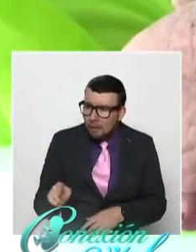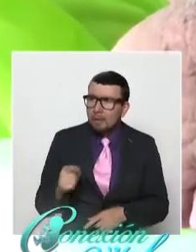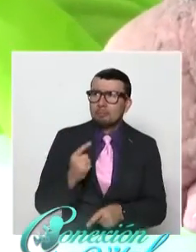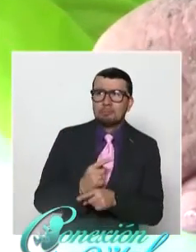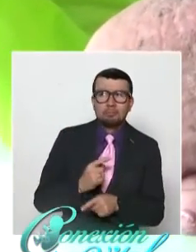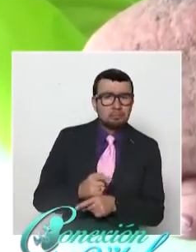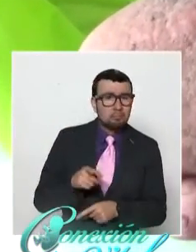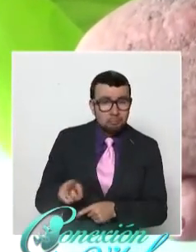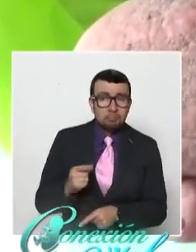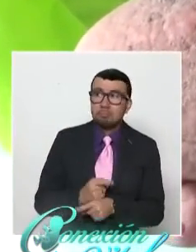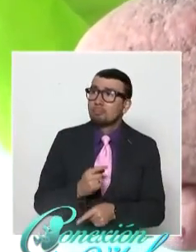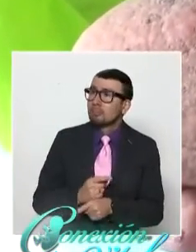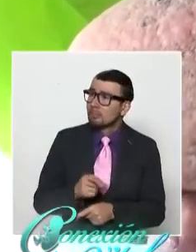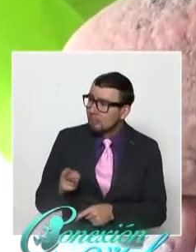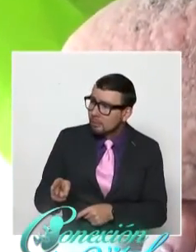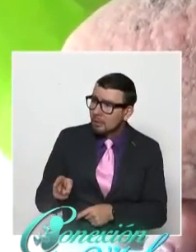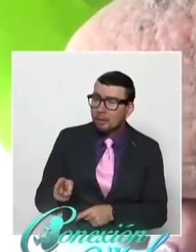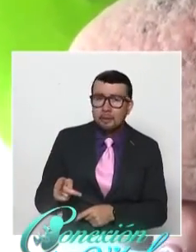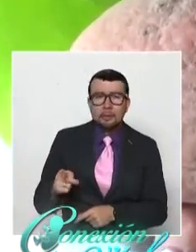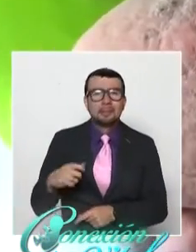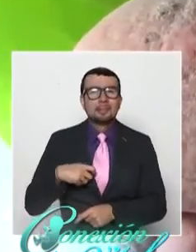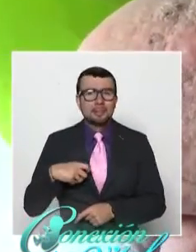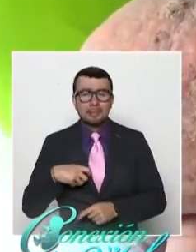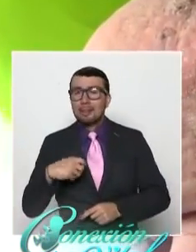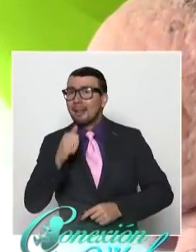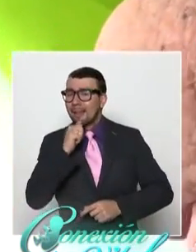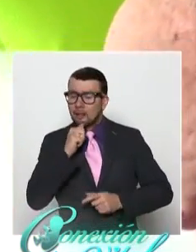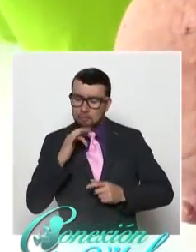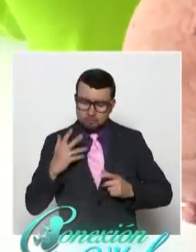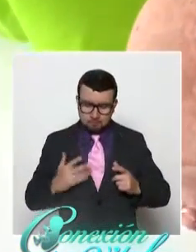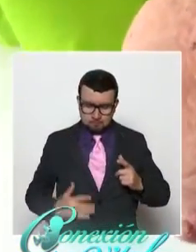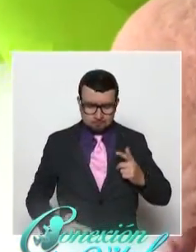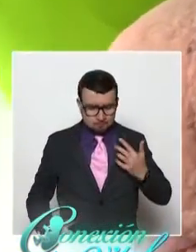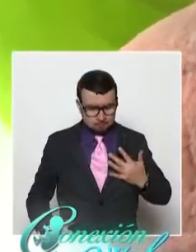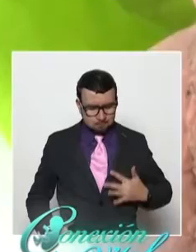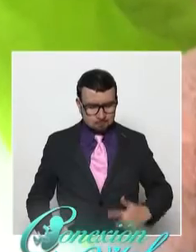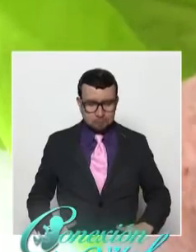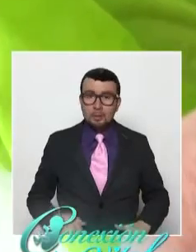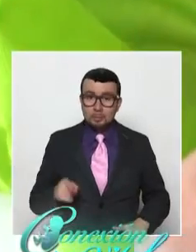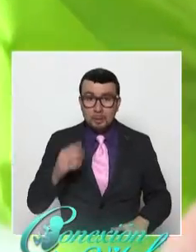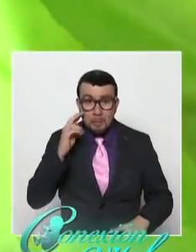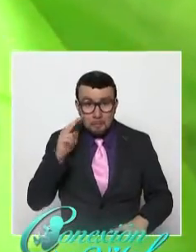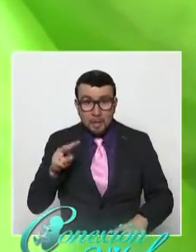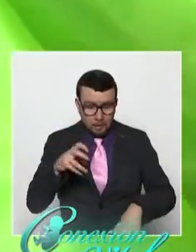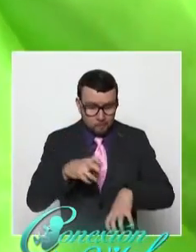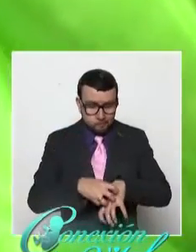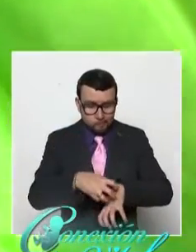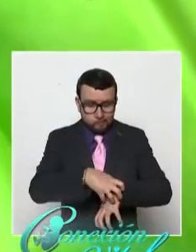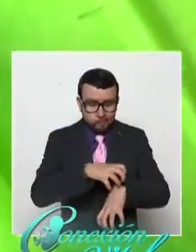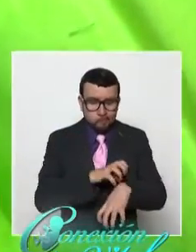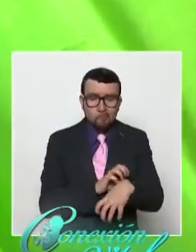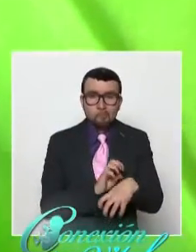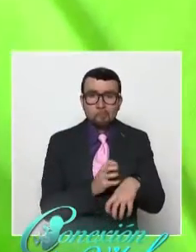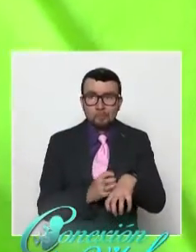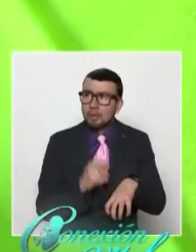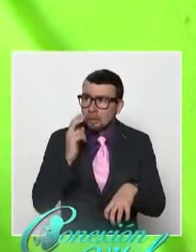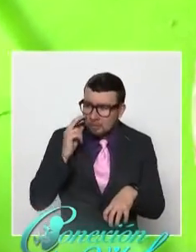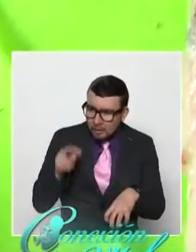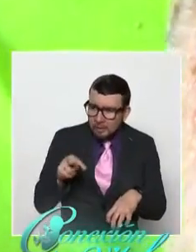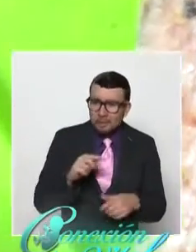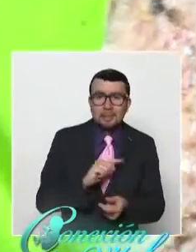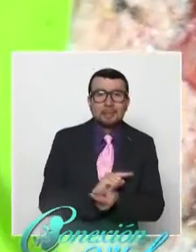elefantiasis tiene un componente linfático severo. Mira las lesiones verrucoides, aquí ya hay cambios de daño